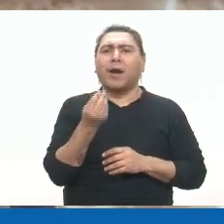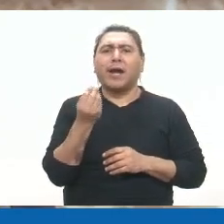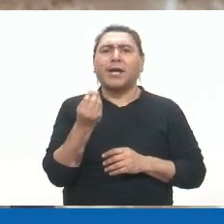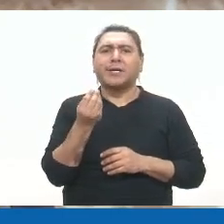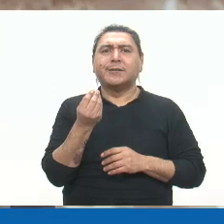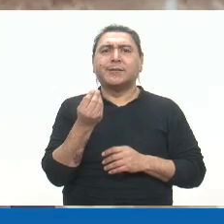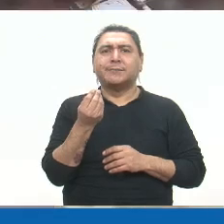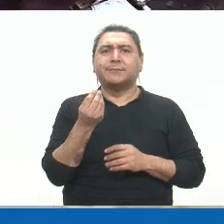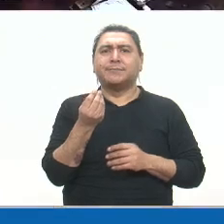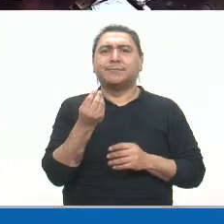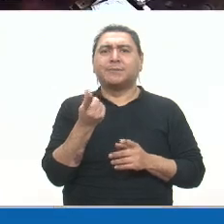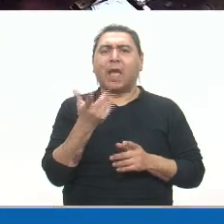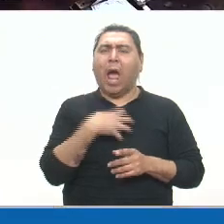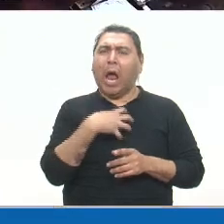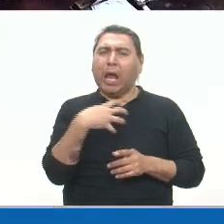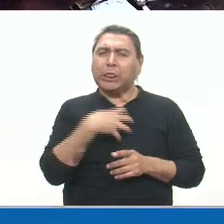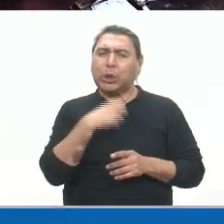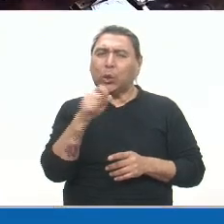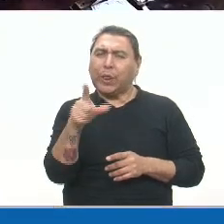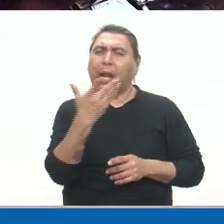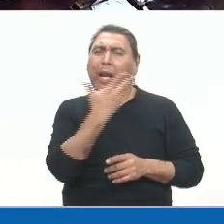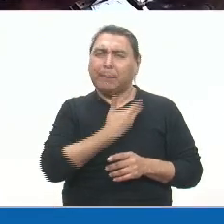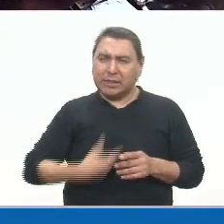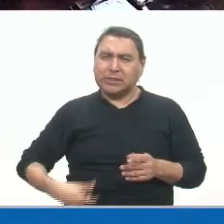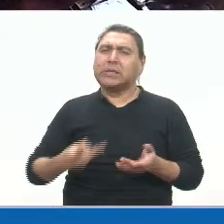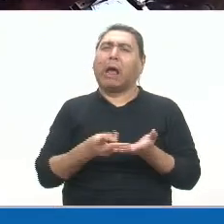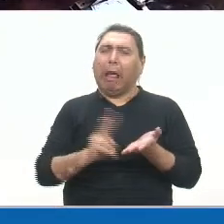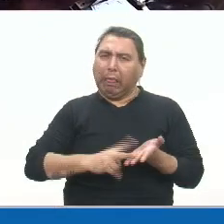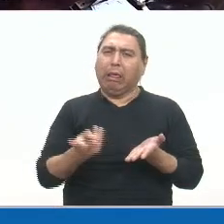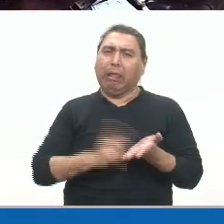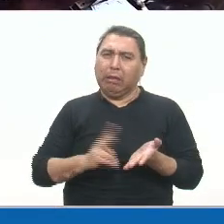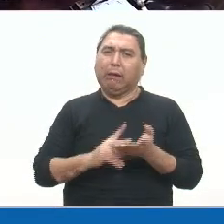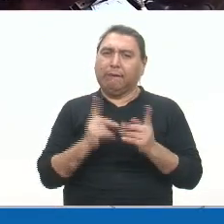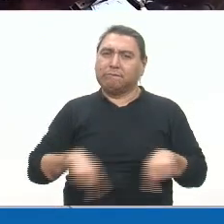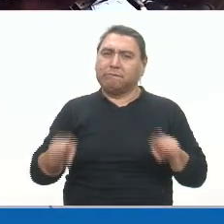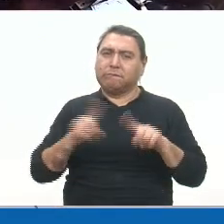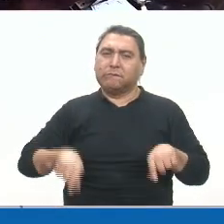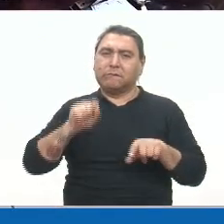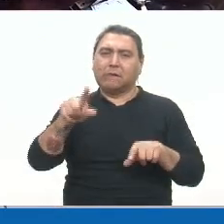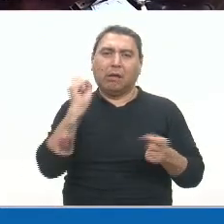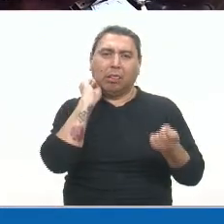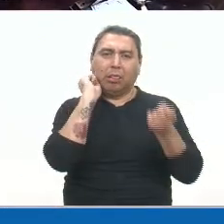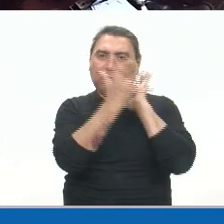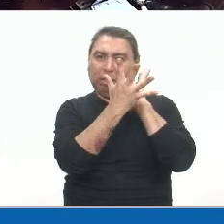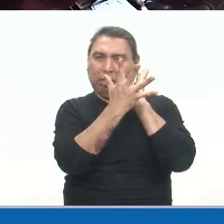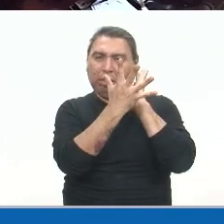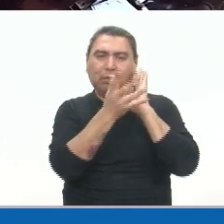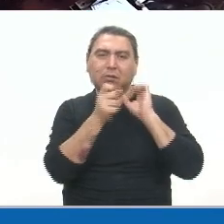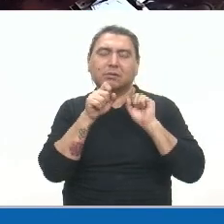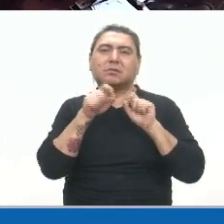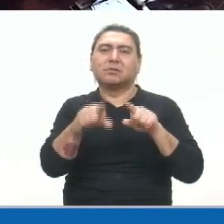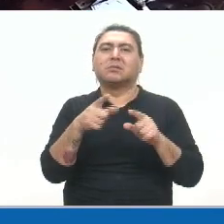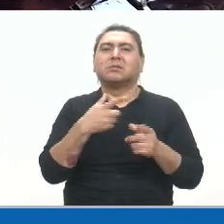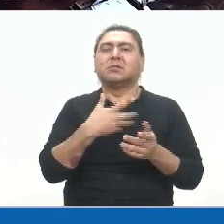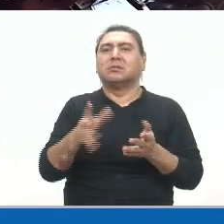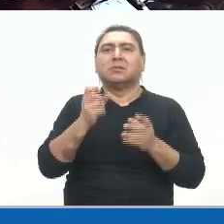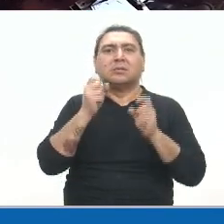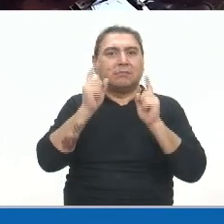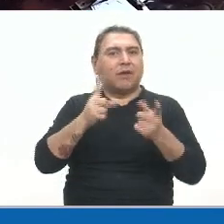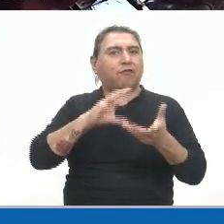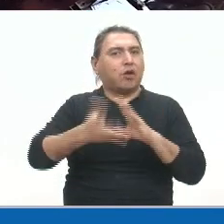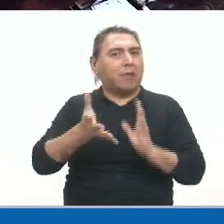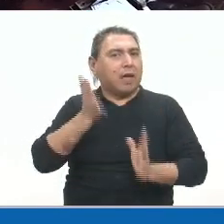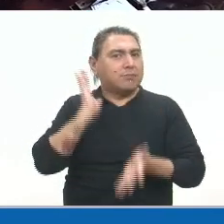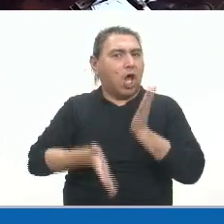reiterada actitud del presidente de la nación Javier Miley y que es su misoginia además de su